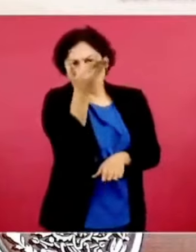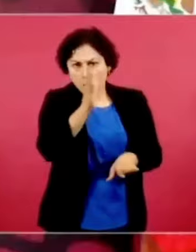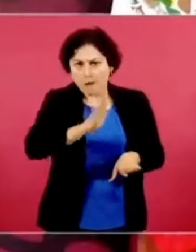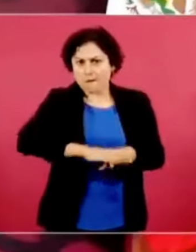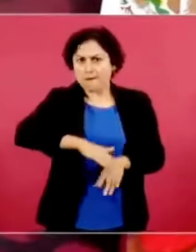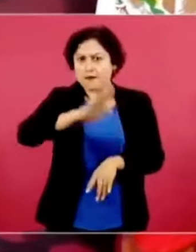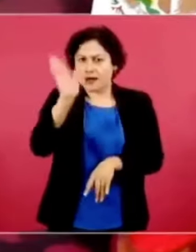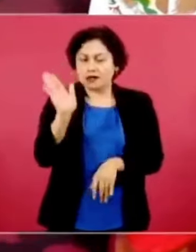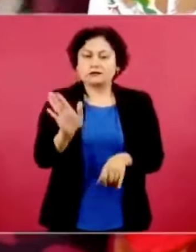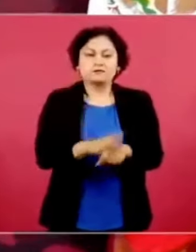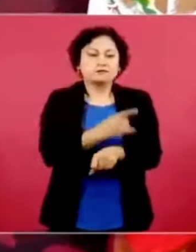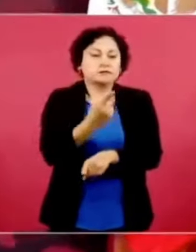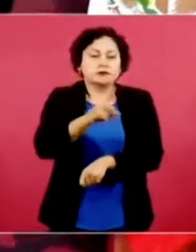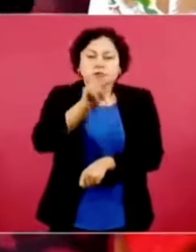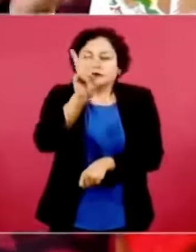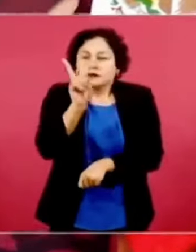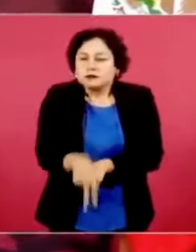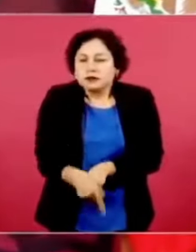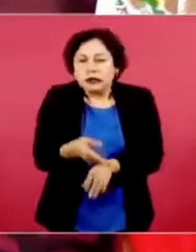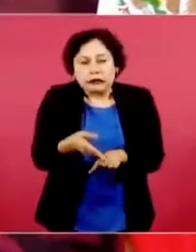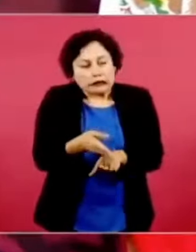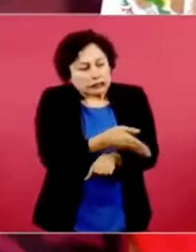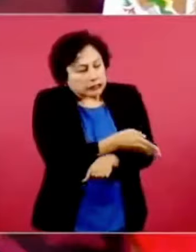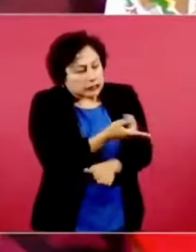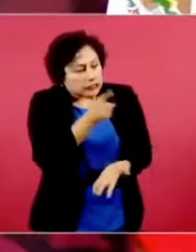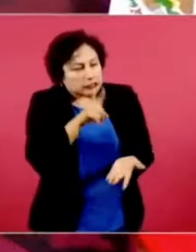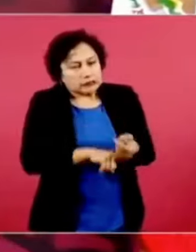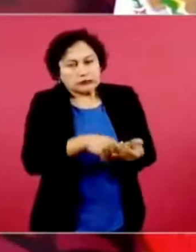extraordinaria, es fecunda, ahí están todas las enseñanzas.